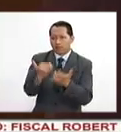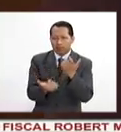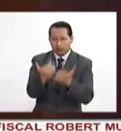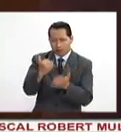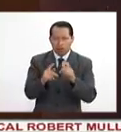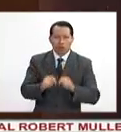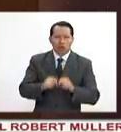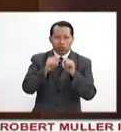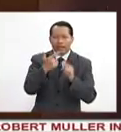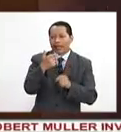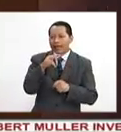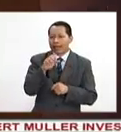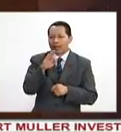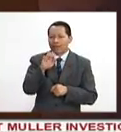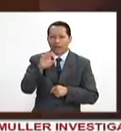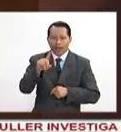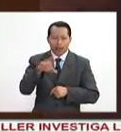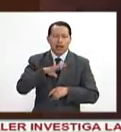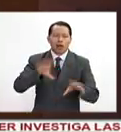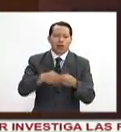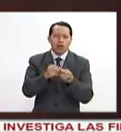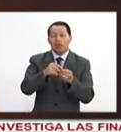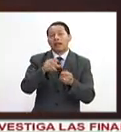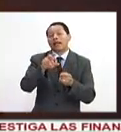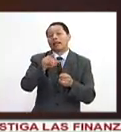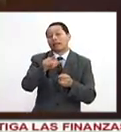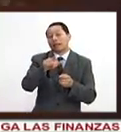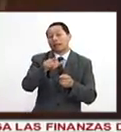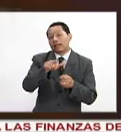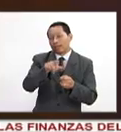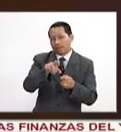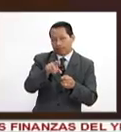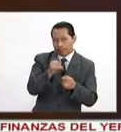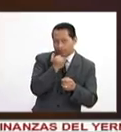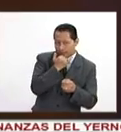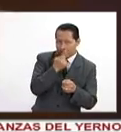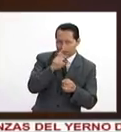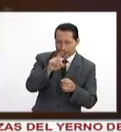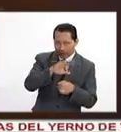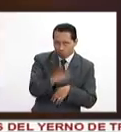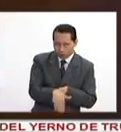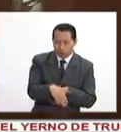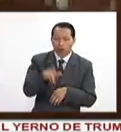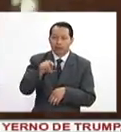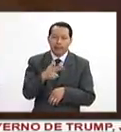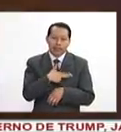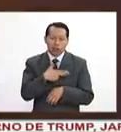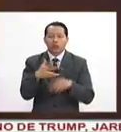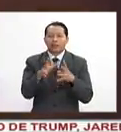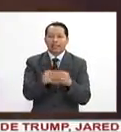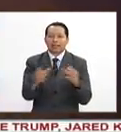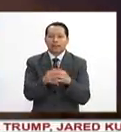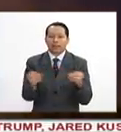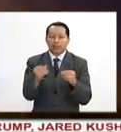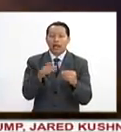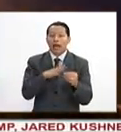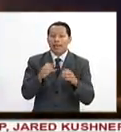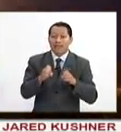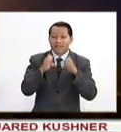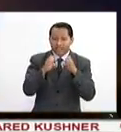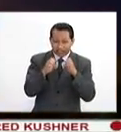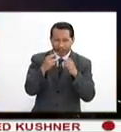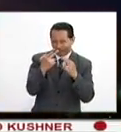dejó como resultado 17 muertos, más de 70 heridos, perdóneme usted, 30 muertos ya, más de 70 heridos y varios desaparecidos. Al visitar el edificio